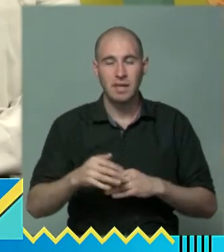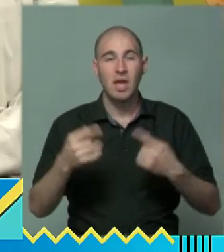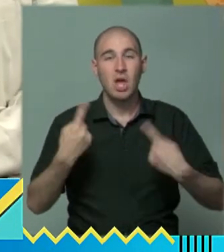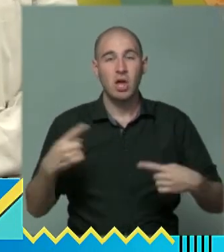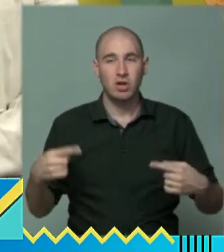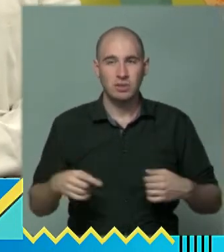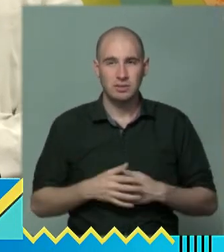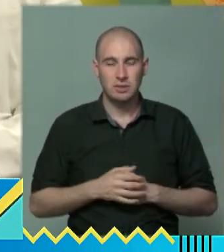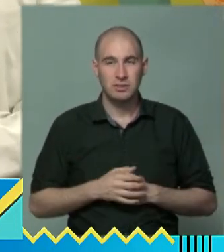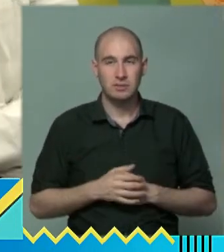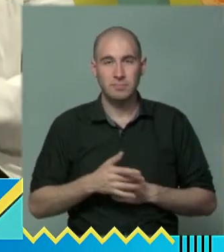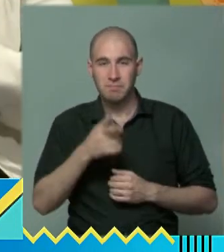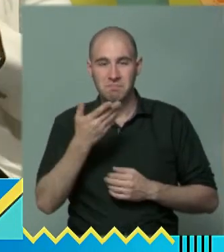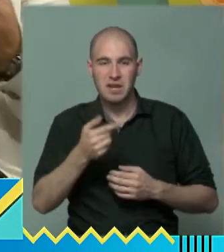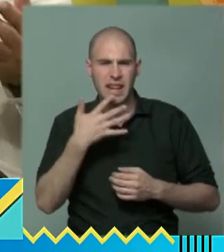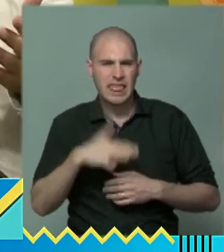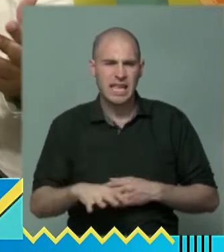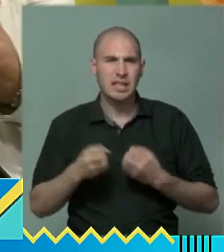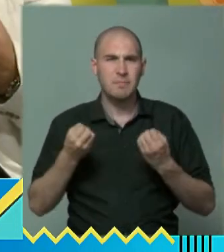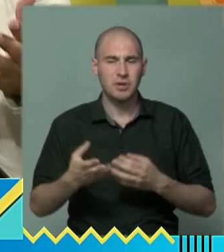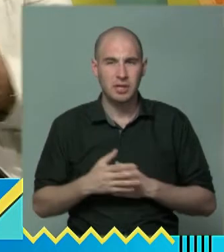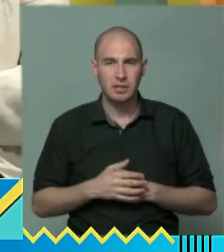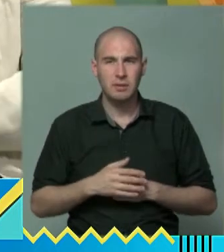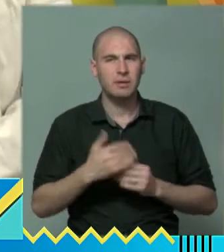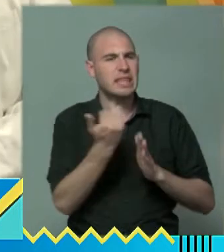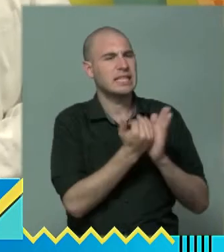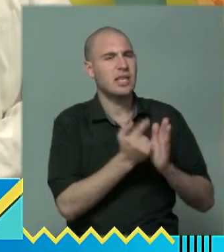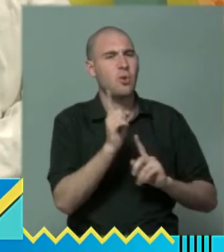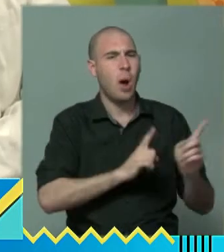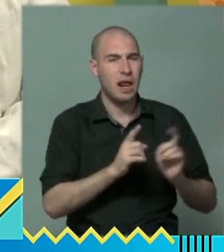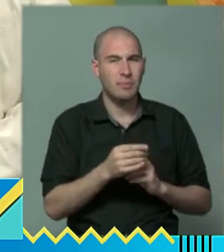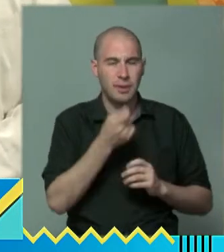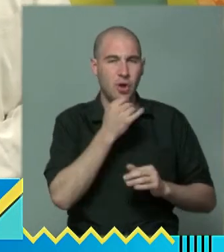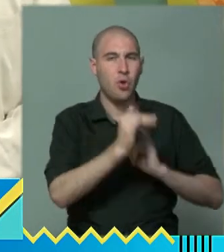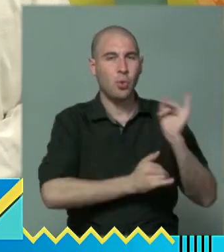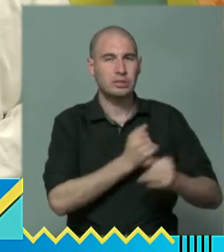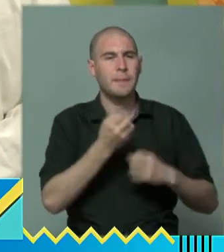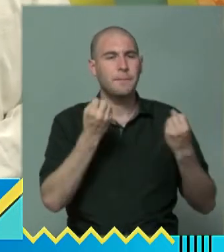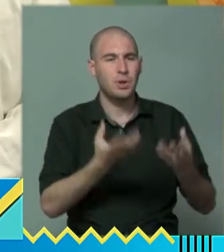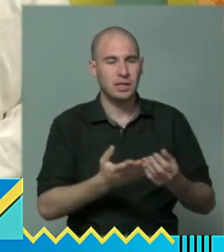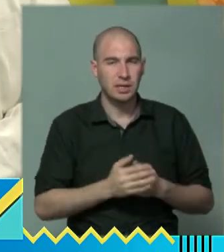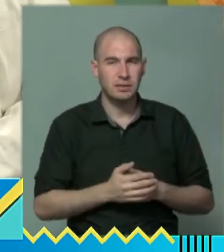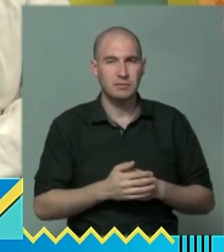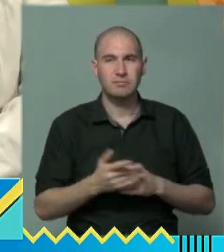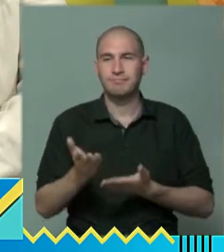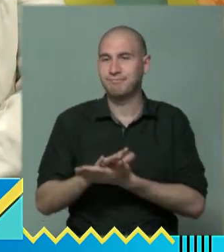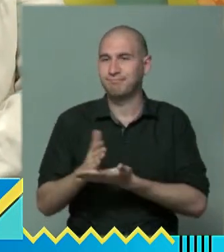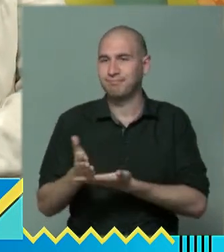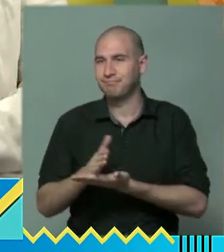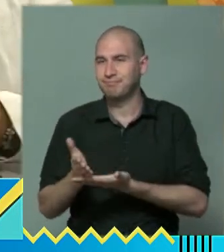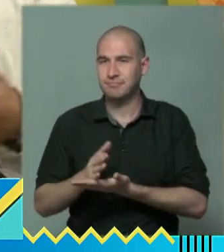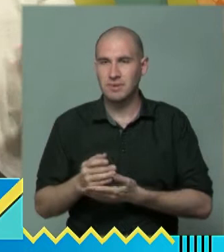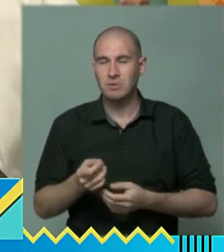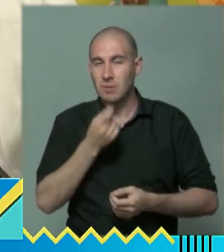situaciones que uno no entiende por qué está... ¿Y cuáles son los detalles que uno puede llegar a decir y por qué? ¿Por qué esto? Las ambigüedades. En